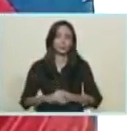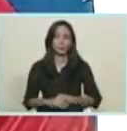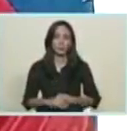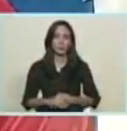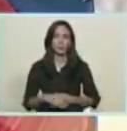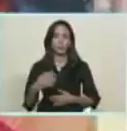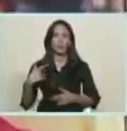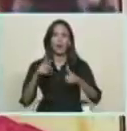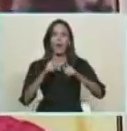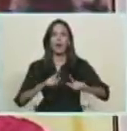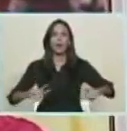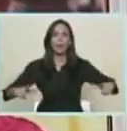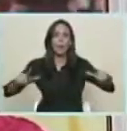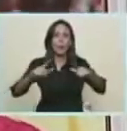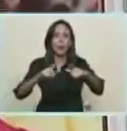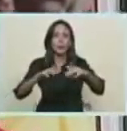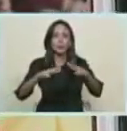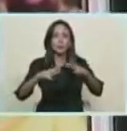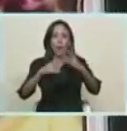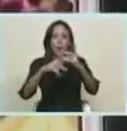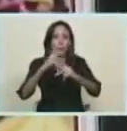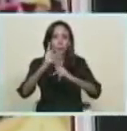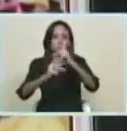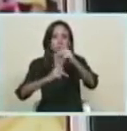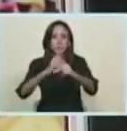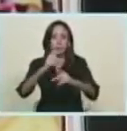Del lago de Huánuco. Correcto.